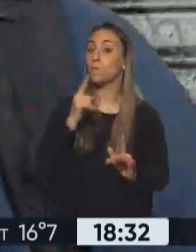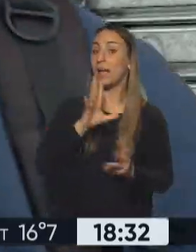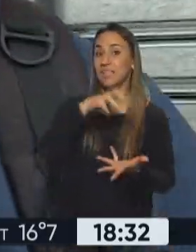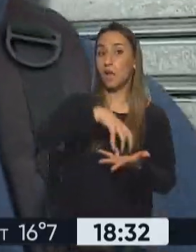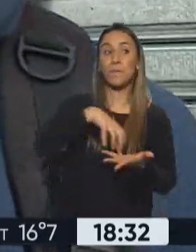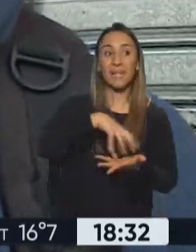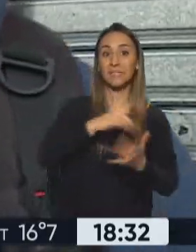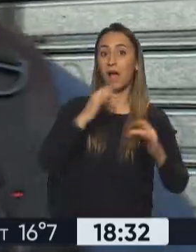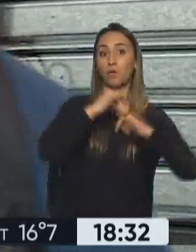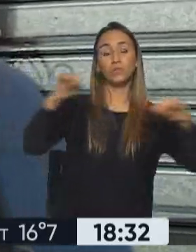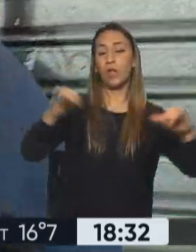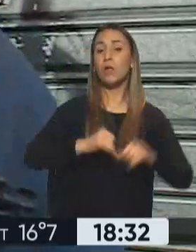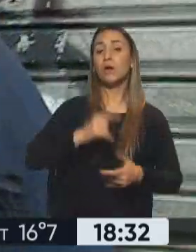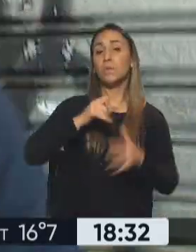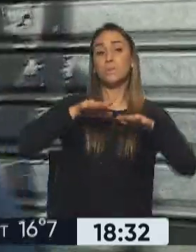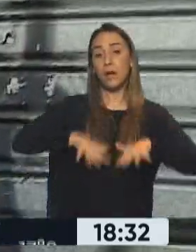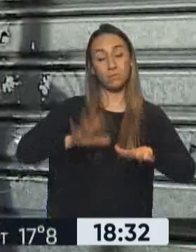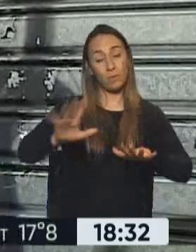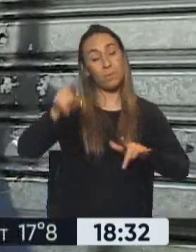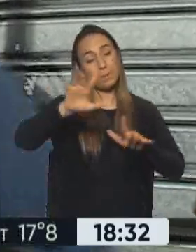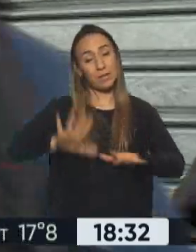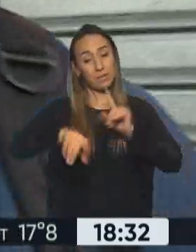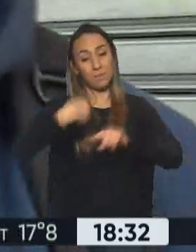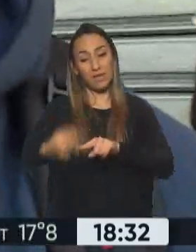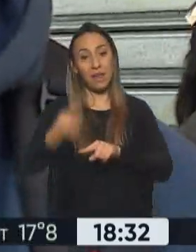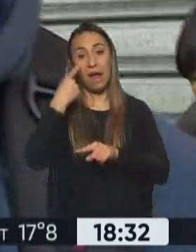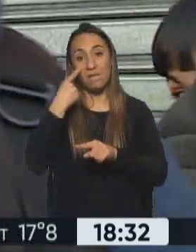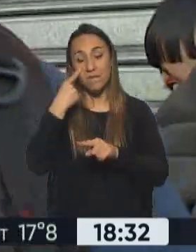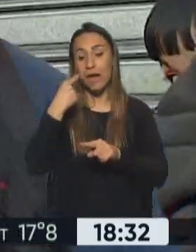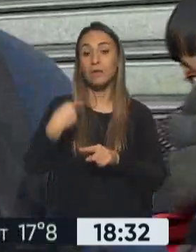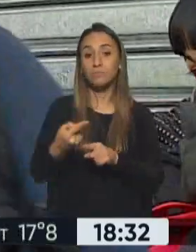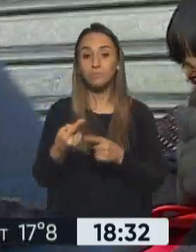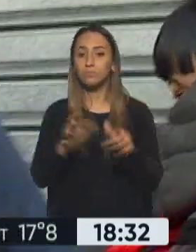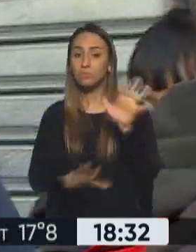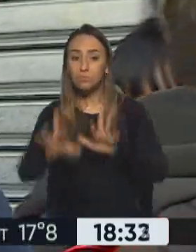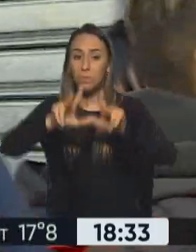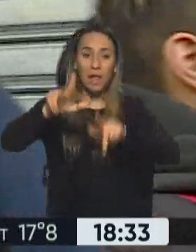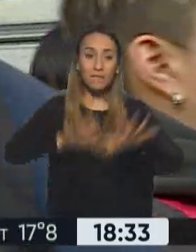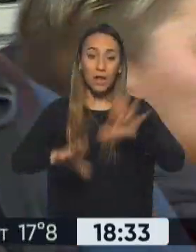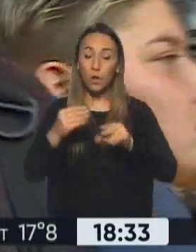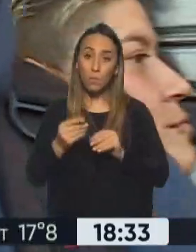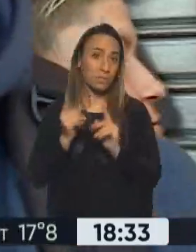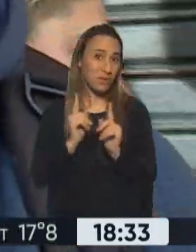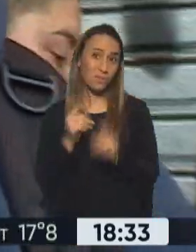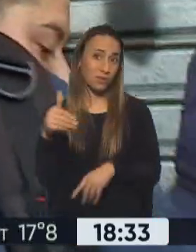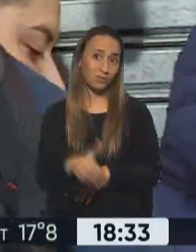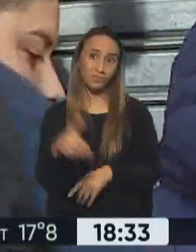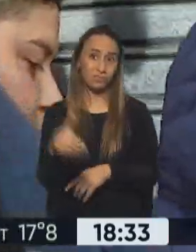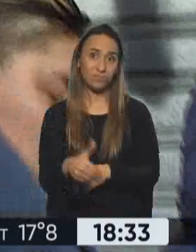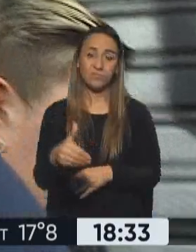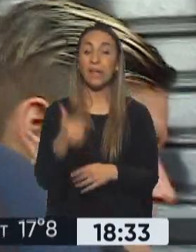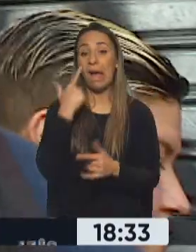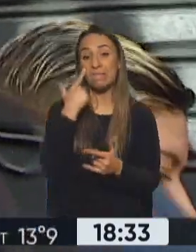las empresas. Por lo tanto, tenés que prepararte para mañana, para tu día de trabajo, con la misma demora que hoy. Sí, ver qué pasa, ver